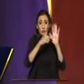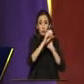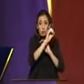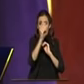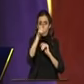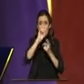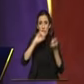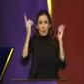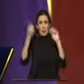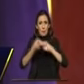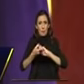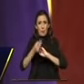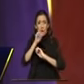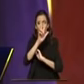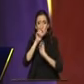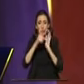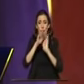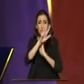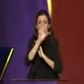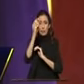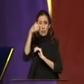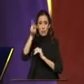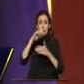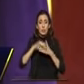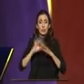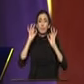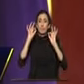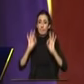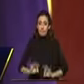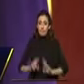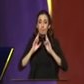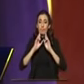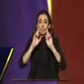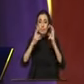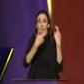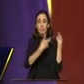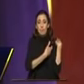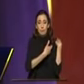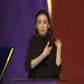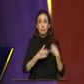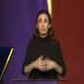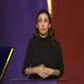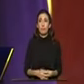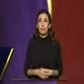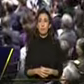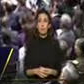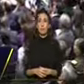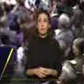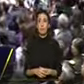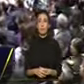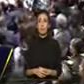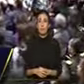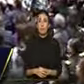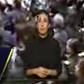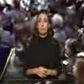a 3.500 millones de dólares. Eso es actuar responsablemente.